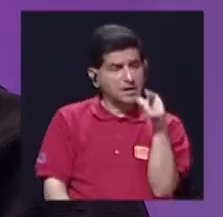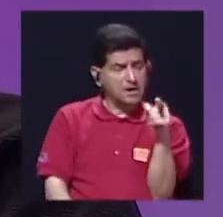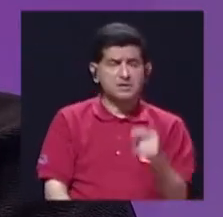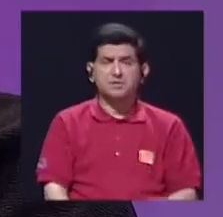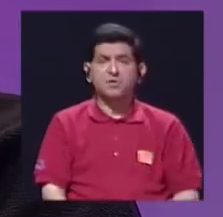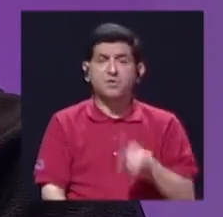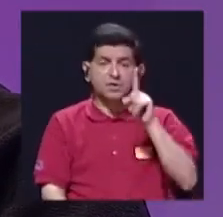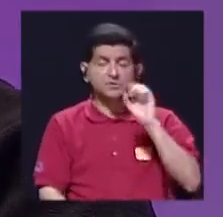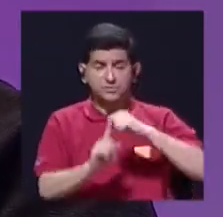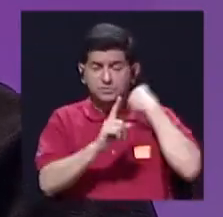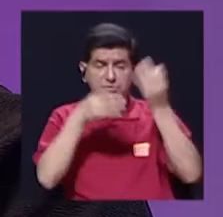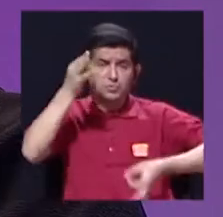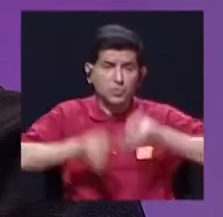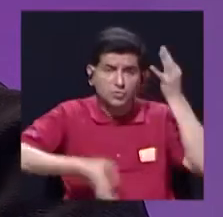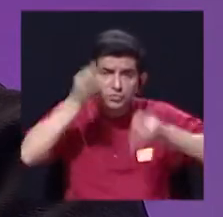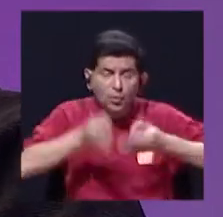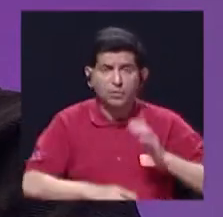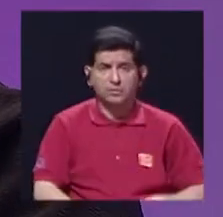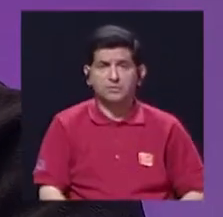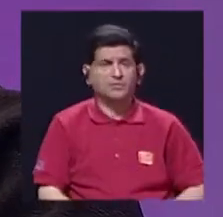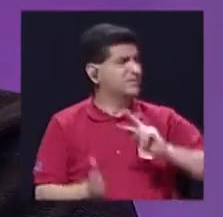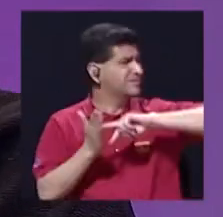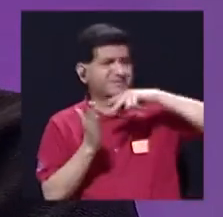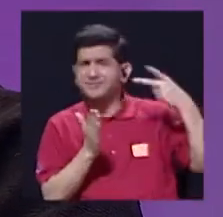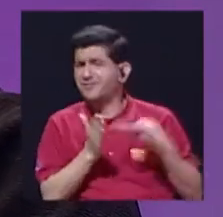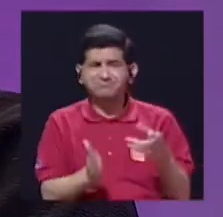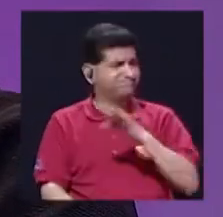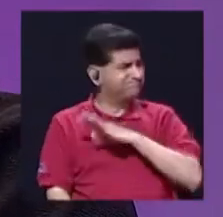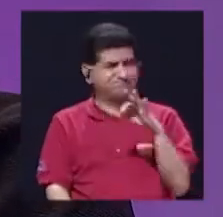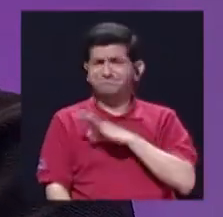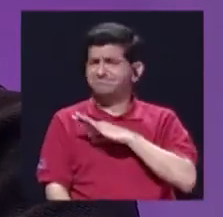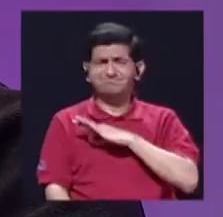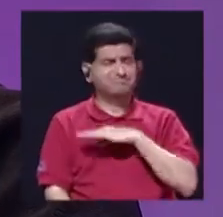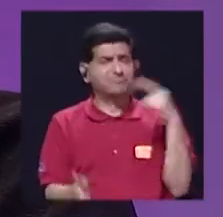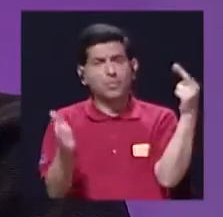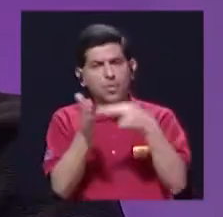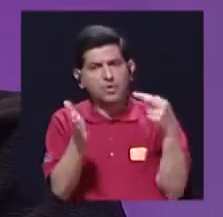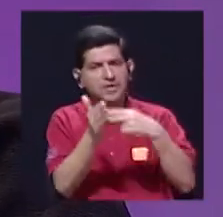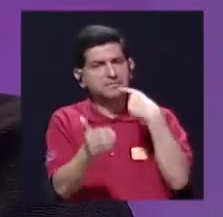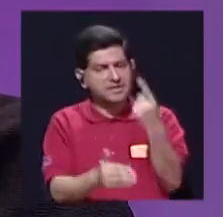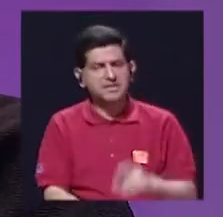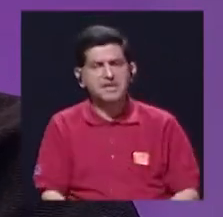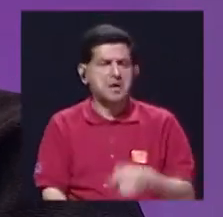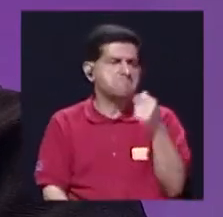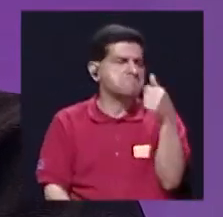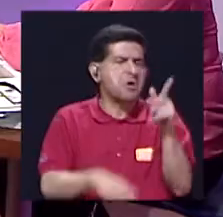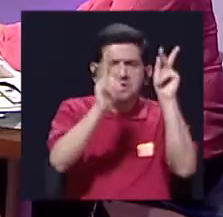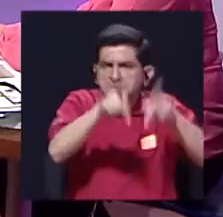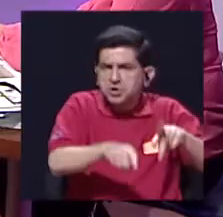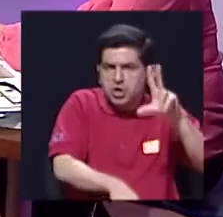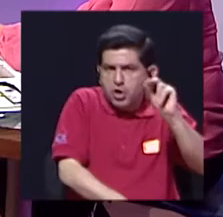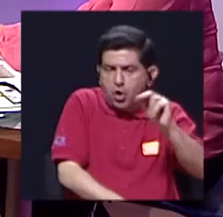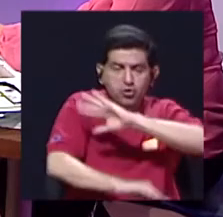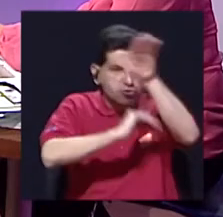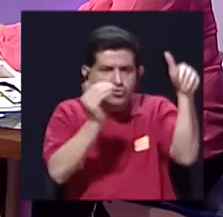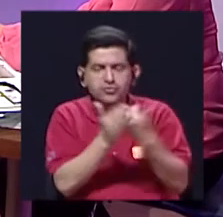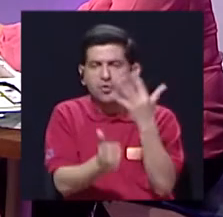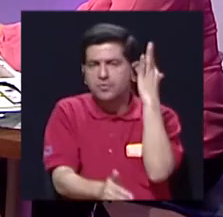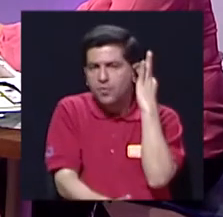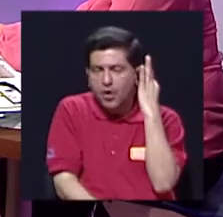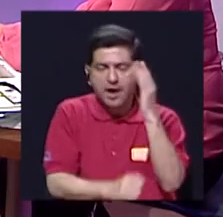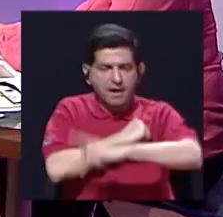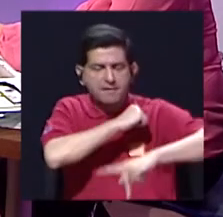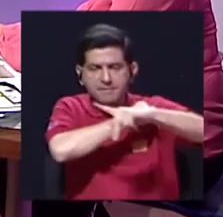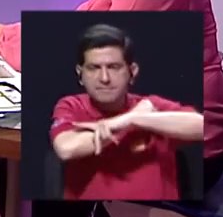porque es de justicia, no es un beneficio, repito, para unas cuantas, es para todas las mujeres